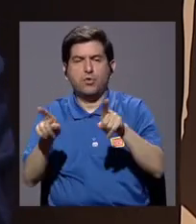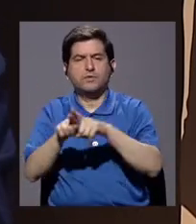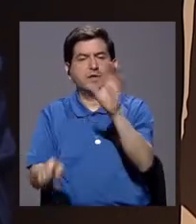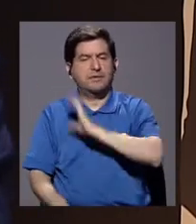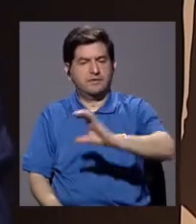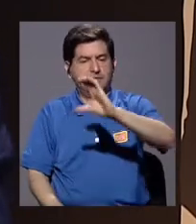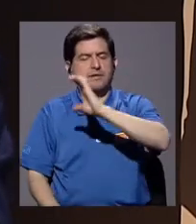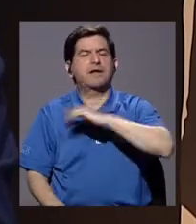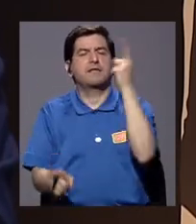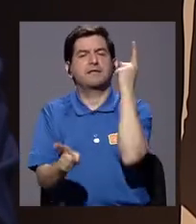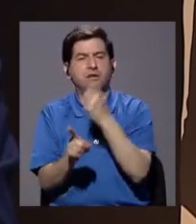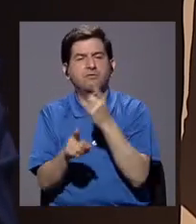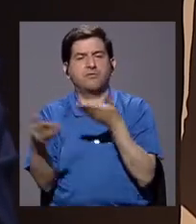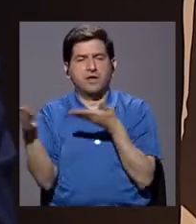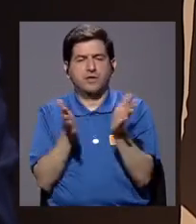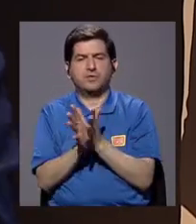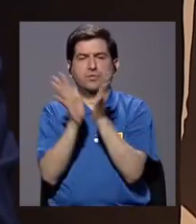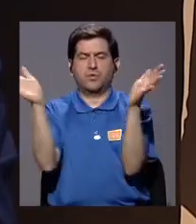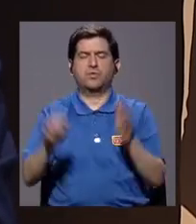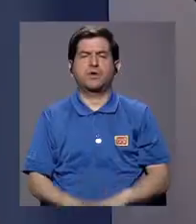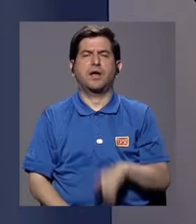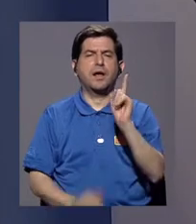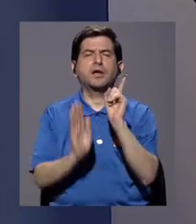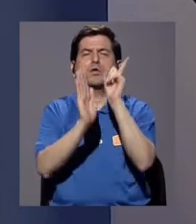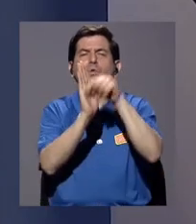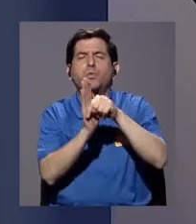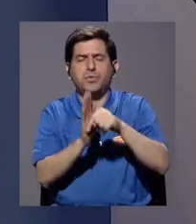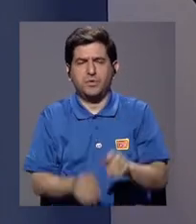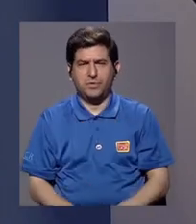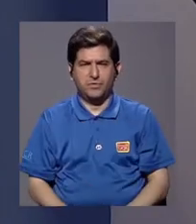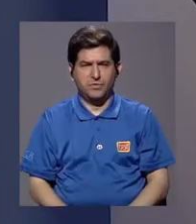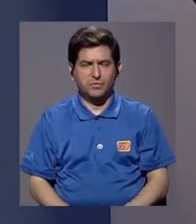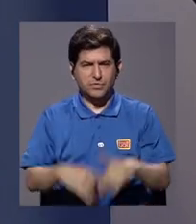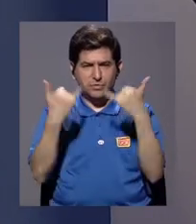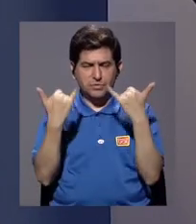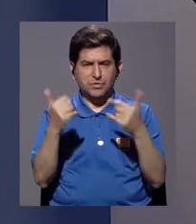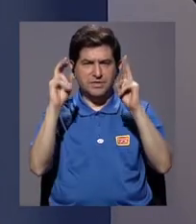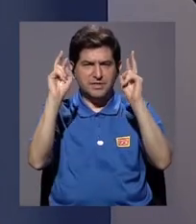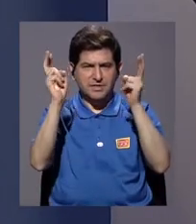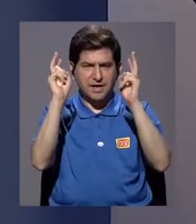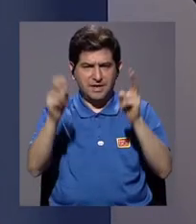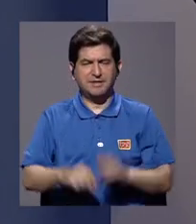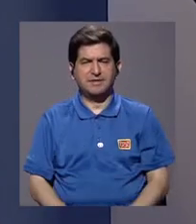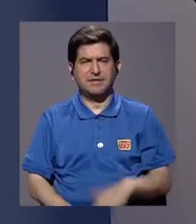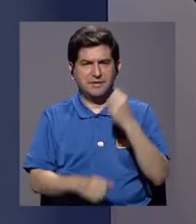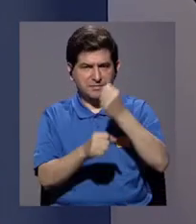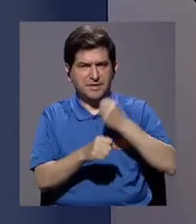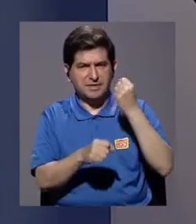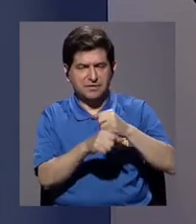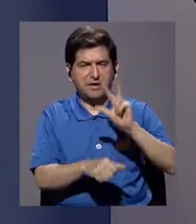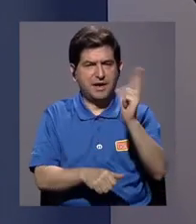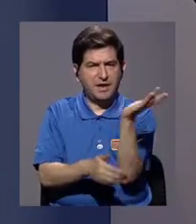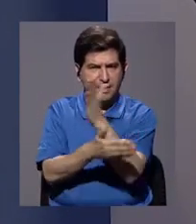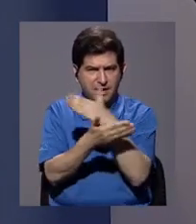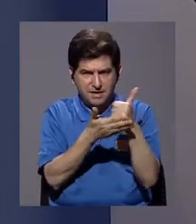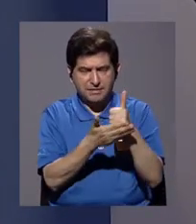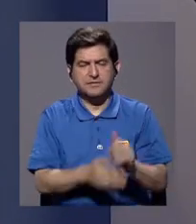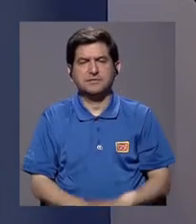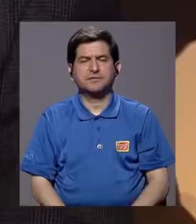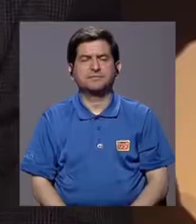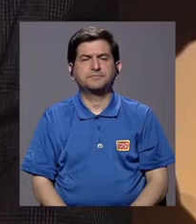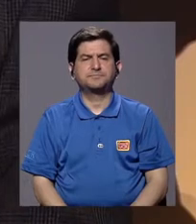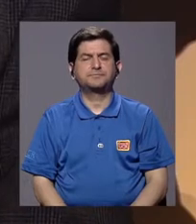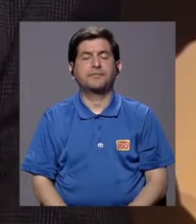sino la calidad apropiada del servicio público. Me queda un minuto y quisiera como que planteemos de una vez el tema que estaría trabajando en el... Sí, ahora